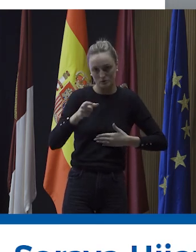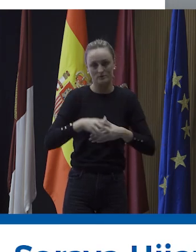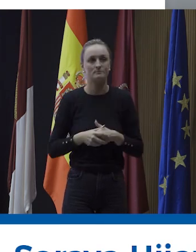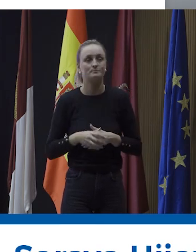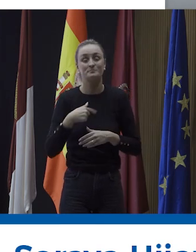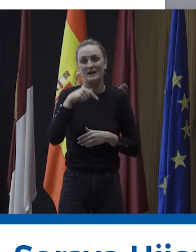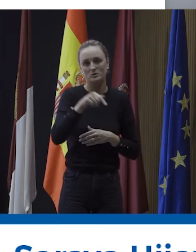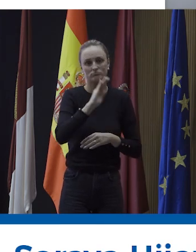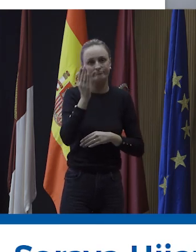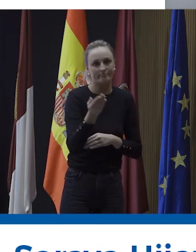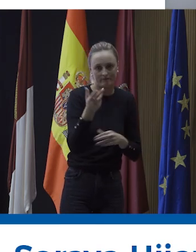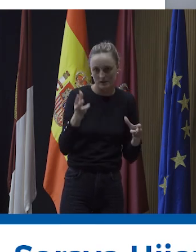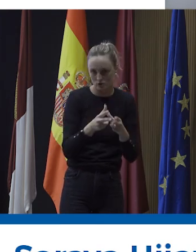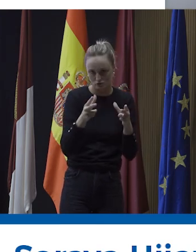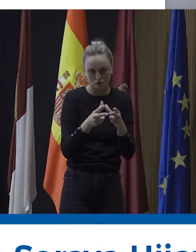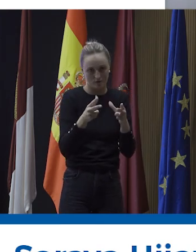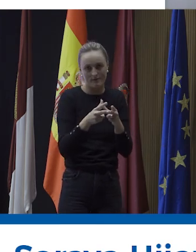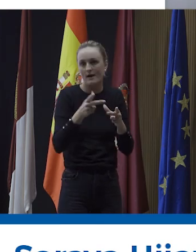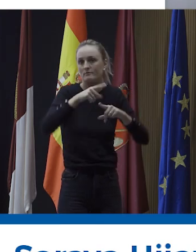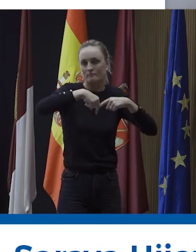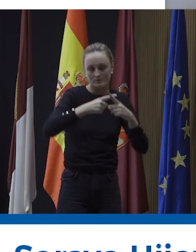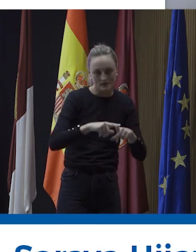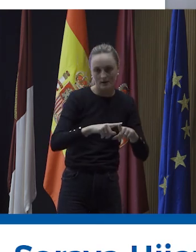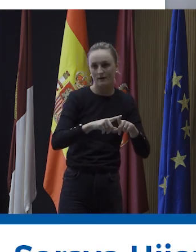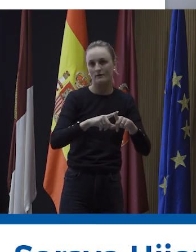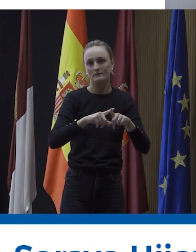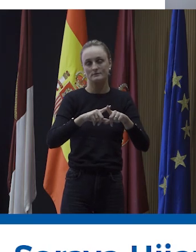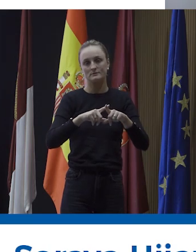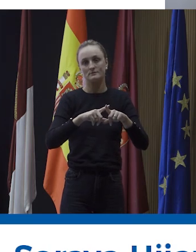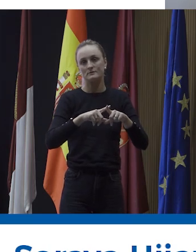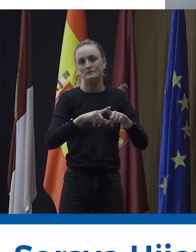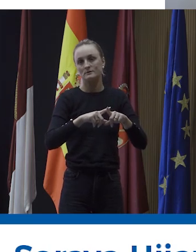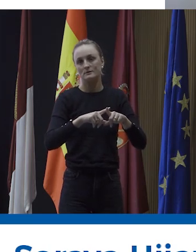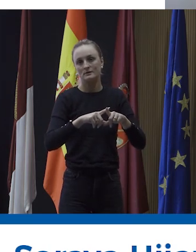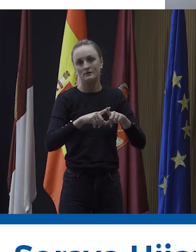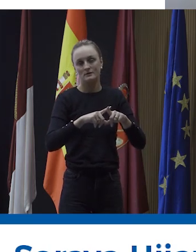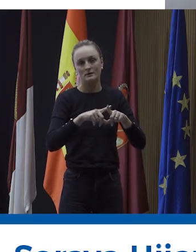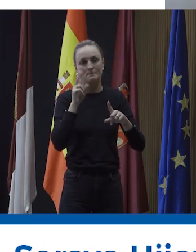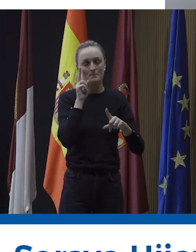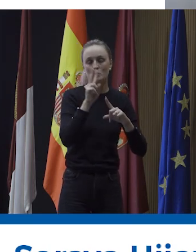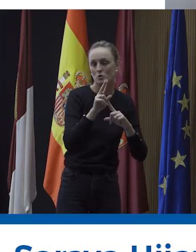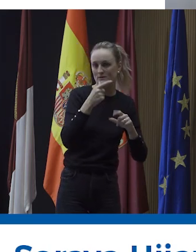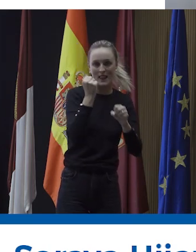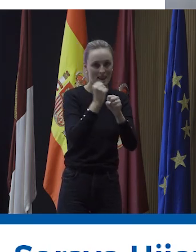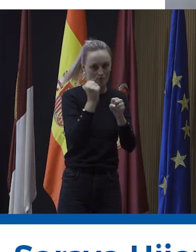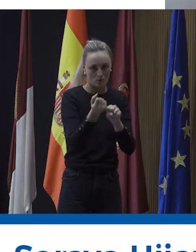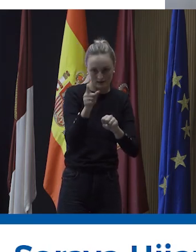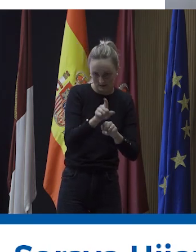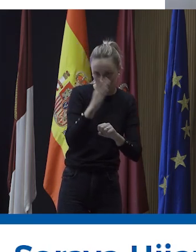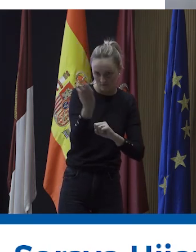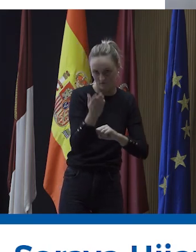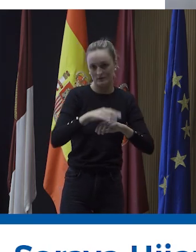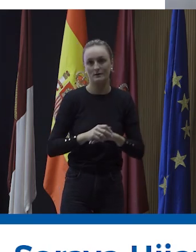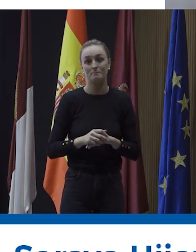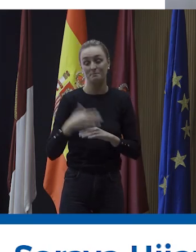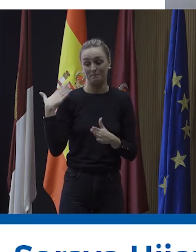vista social, desde el punto de vista familiar, desde el punto de vista también laboral. Y a la